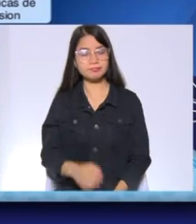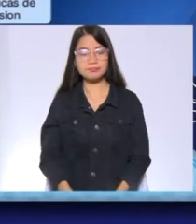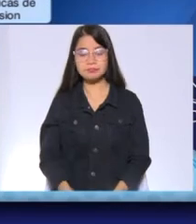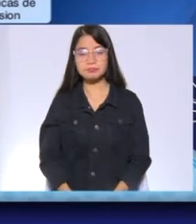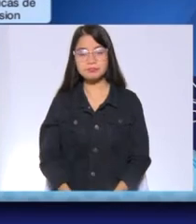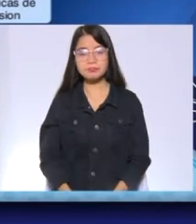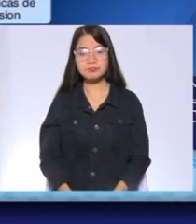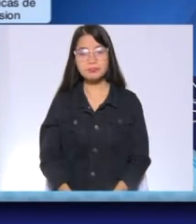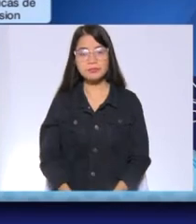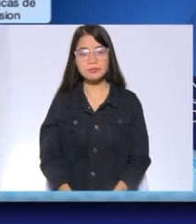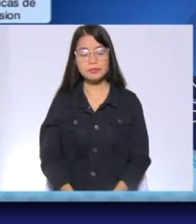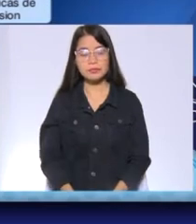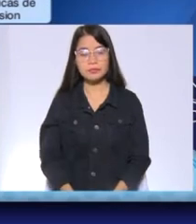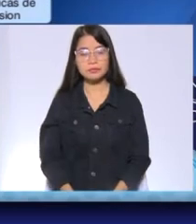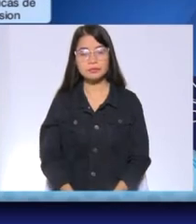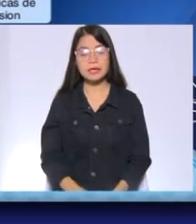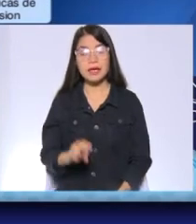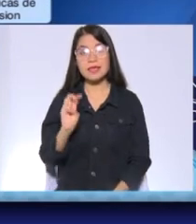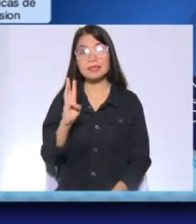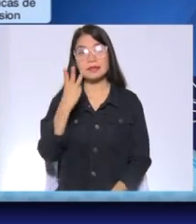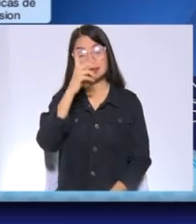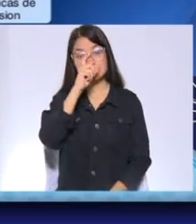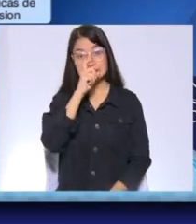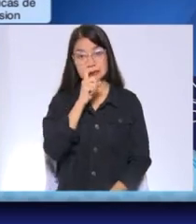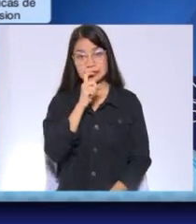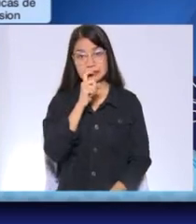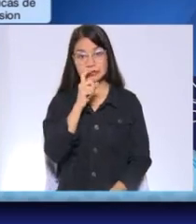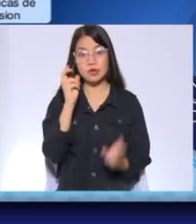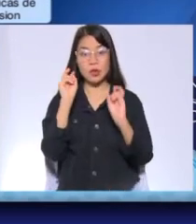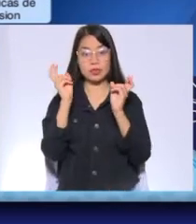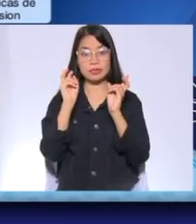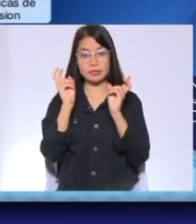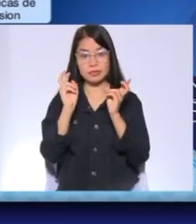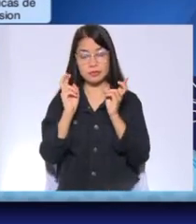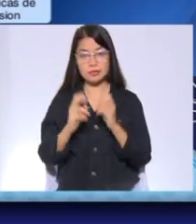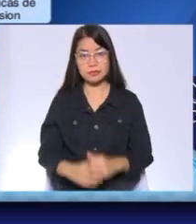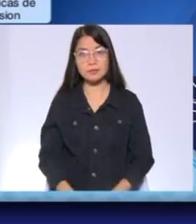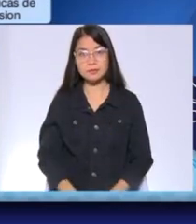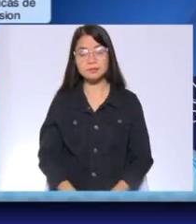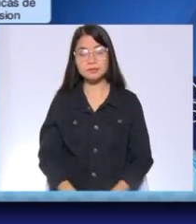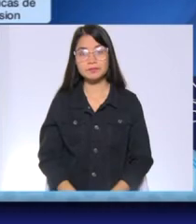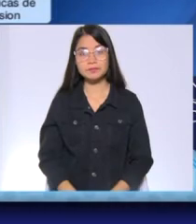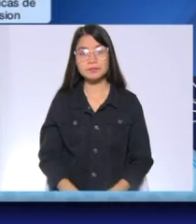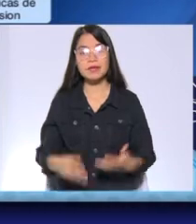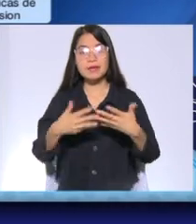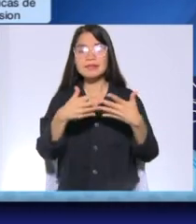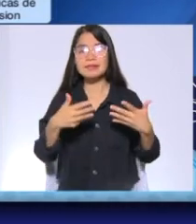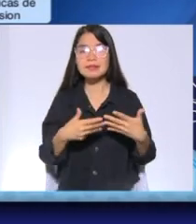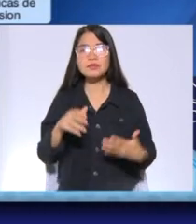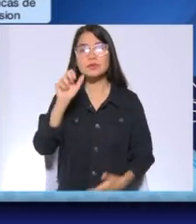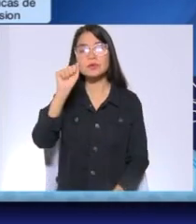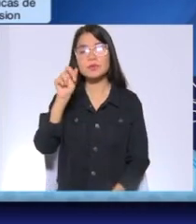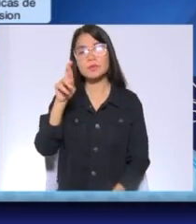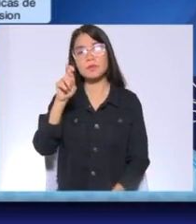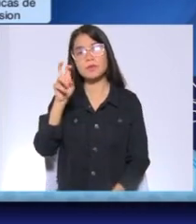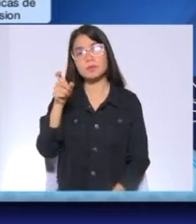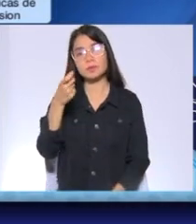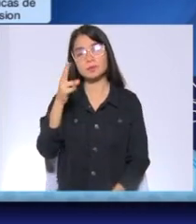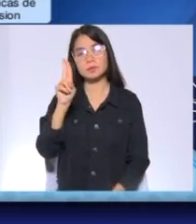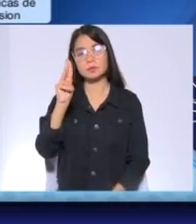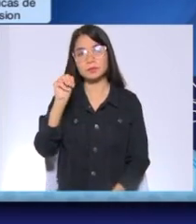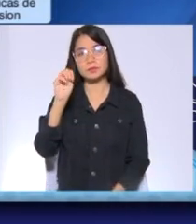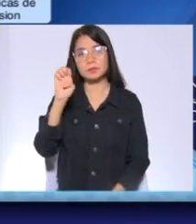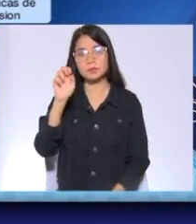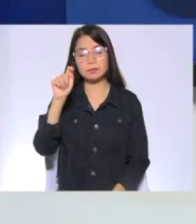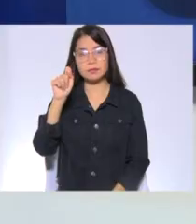Muy bien, en tercer año, tenemos el referente teórico práctico, el texto argumentativo y sus características. Cuando nosotros